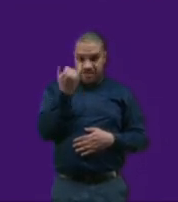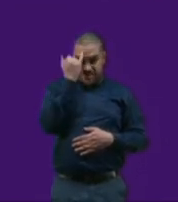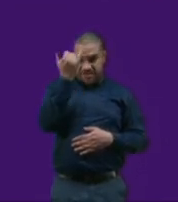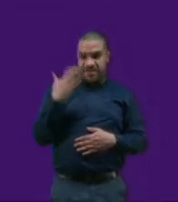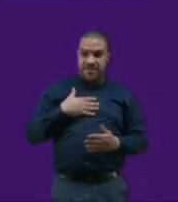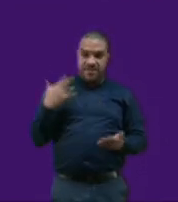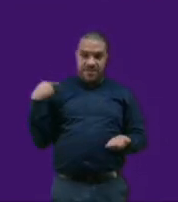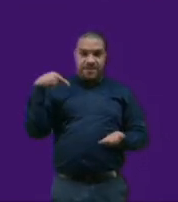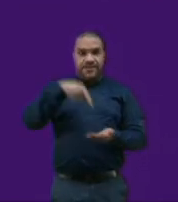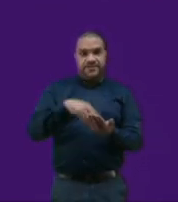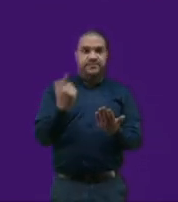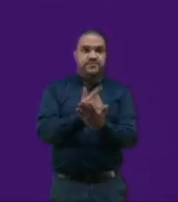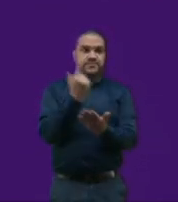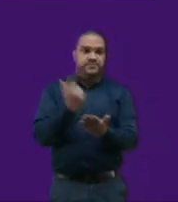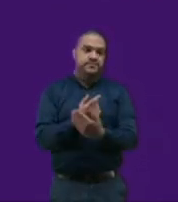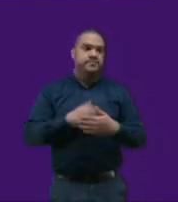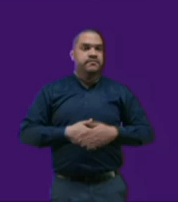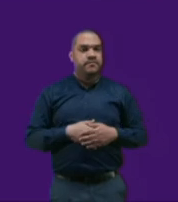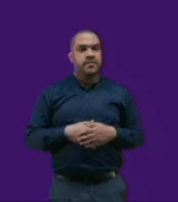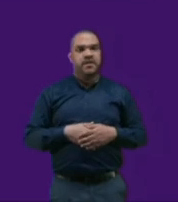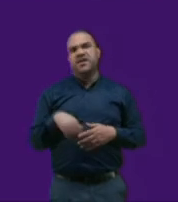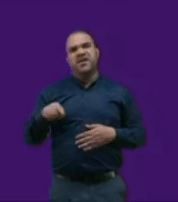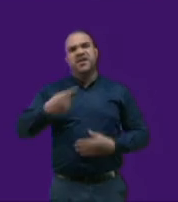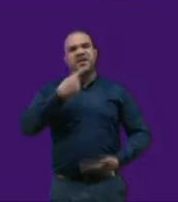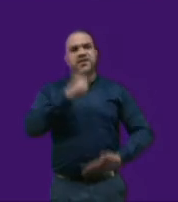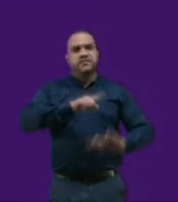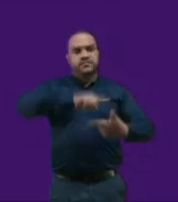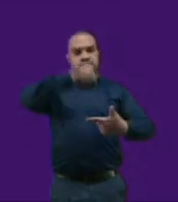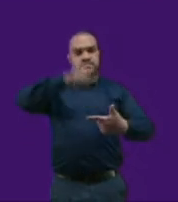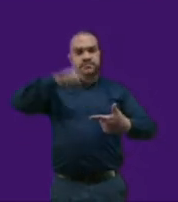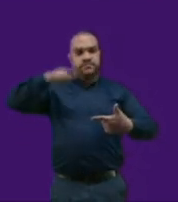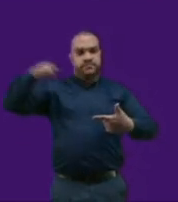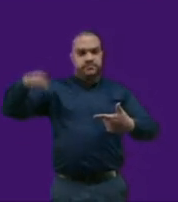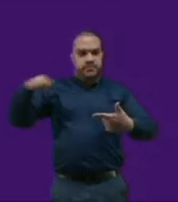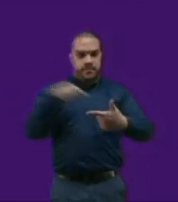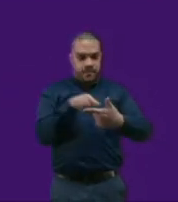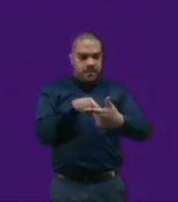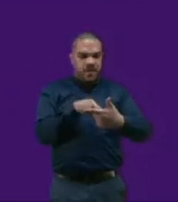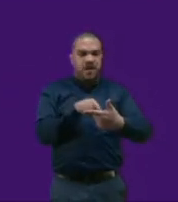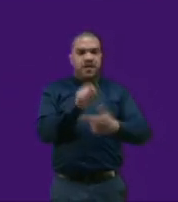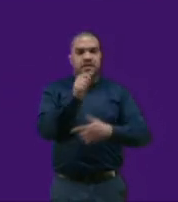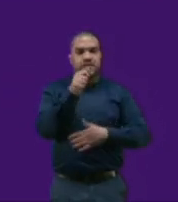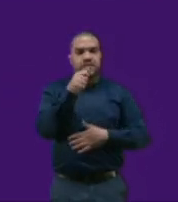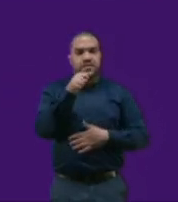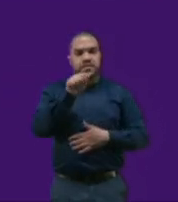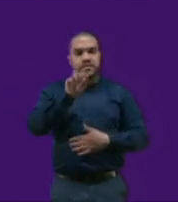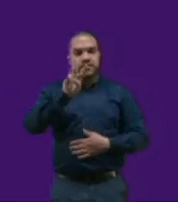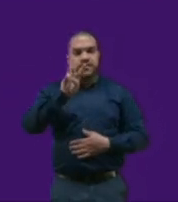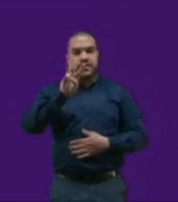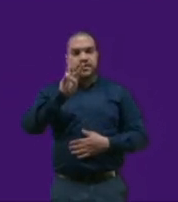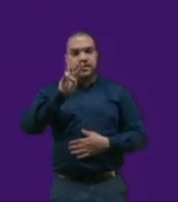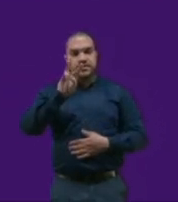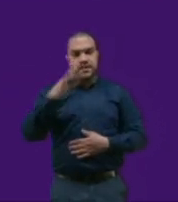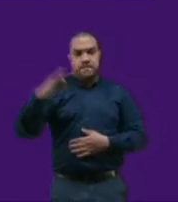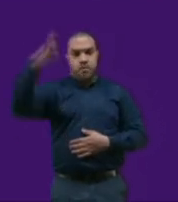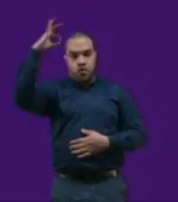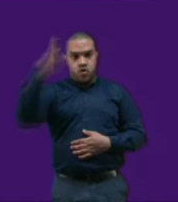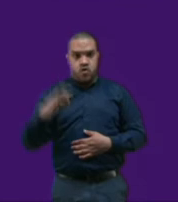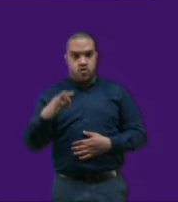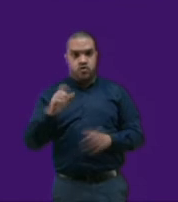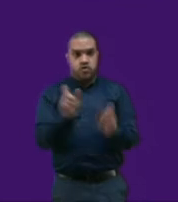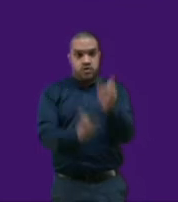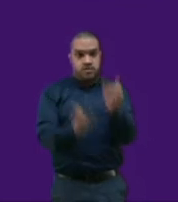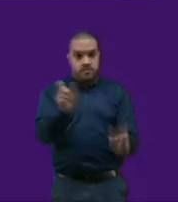diciendo. Hay estadísticas que demuestran que el 13% de las personas no están comprometidas, digamos, el 13%